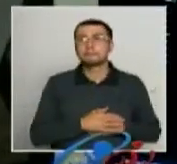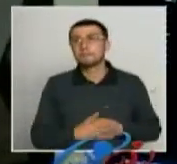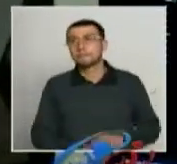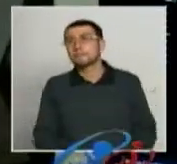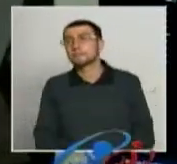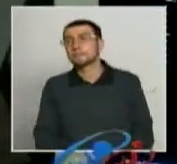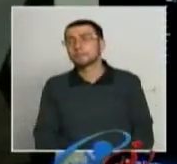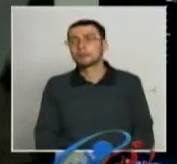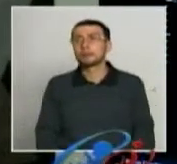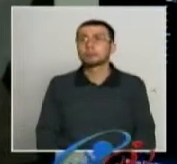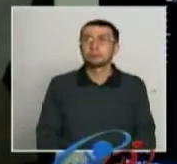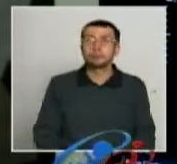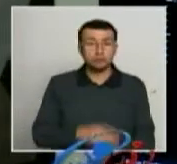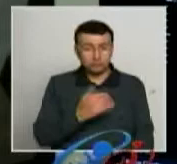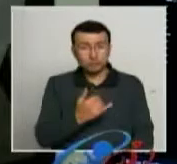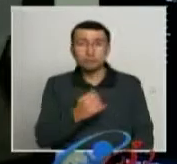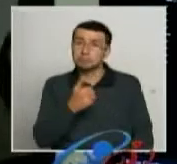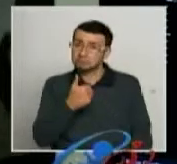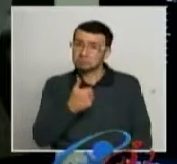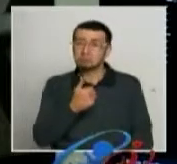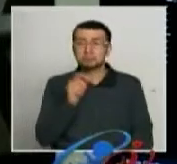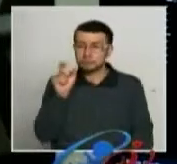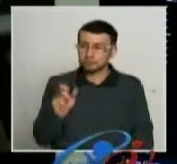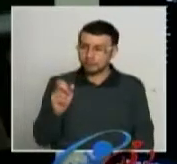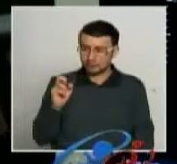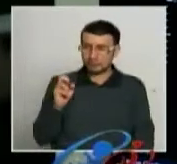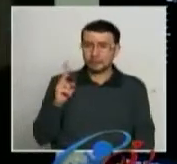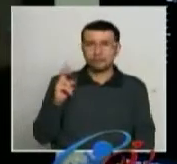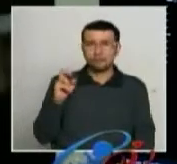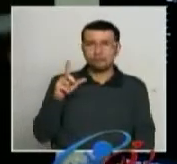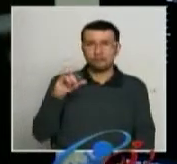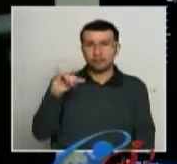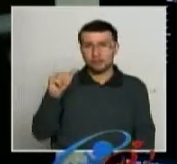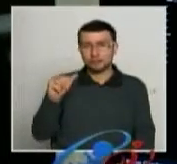Entonces hasta ahí va muy bien doña Evelia.